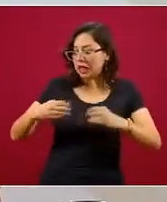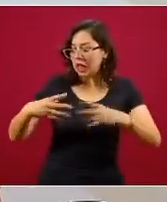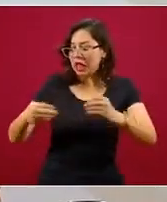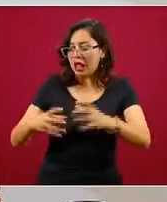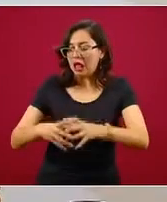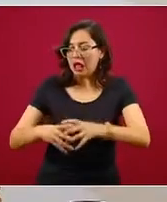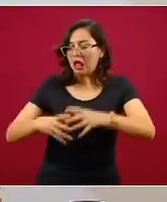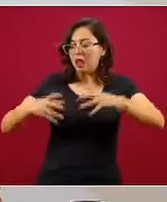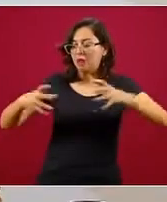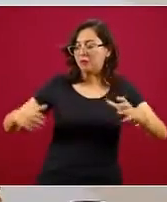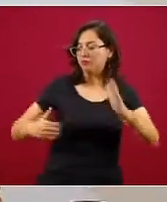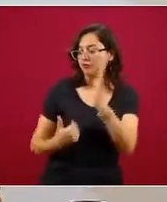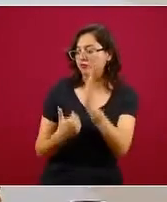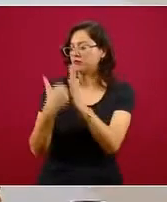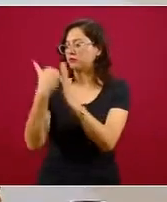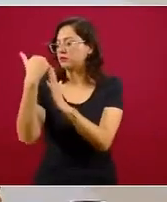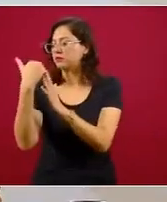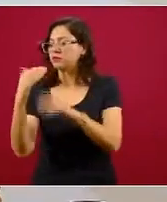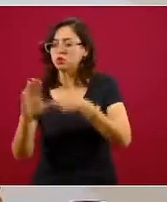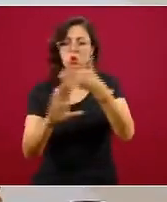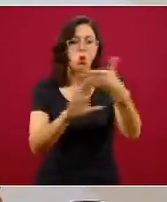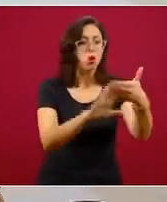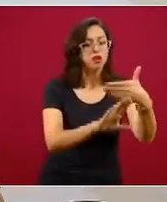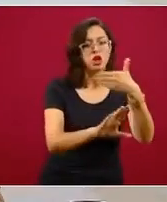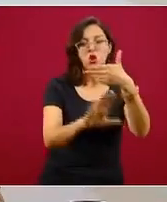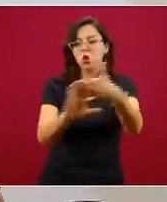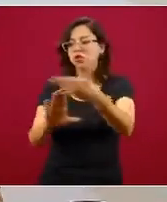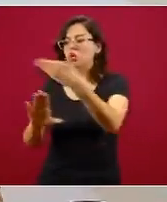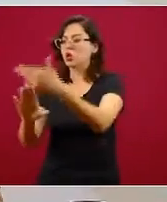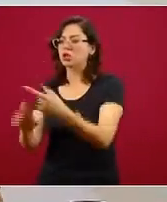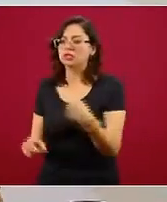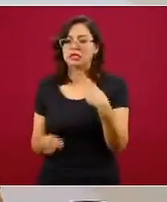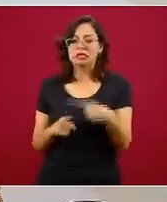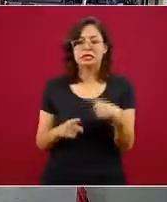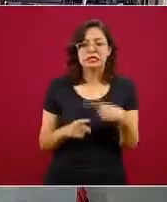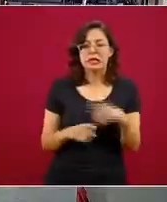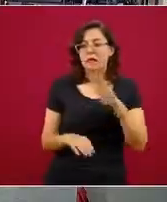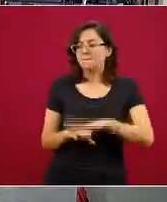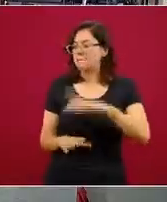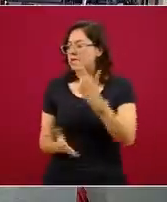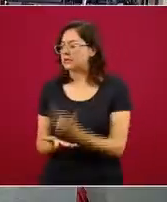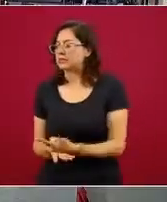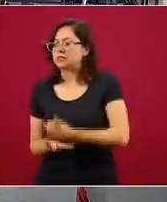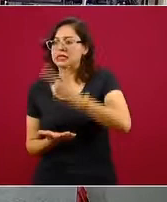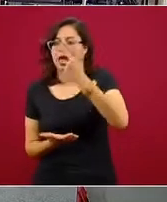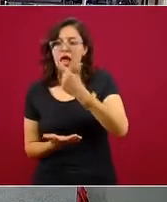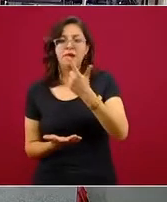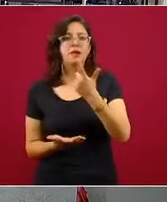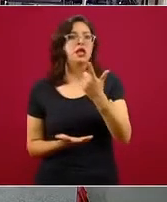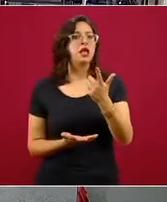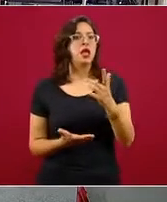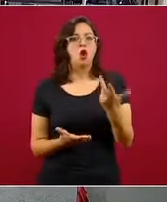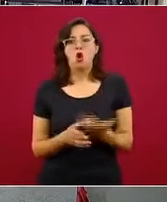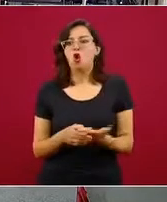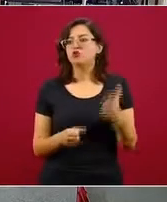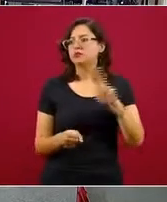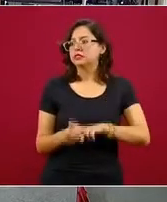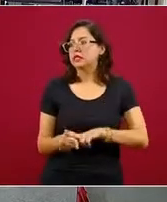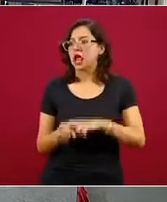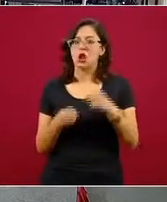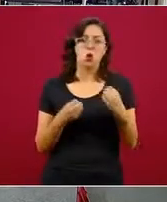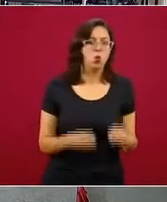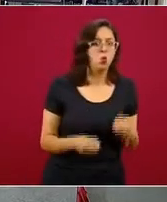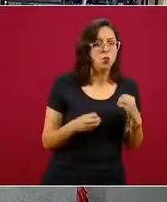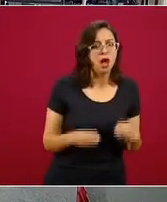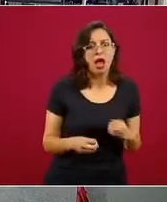velocidad sube, a qué poblaciones afecta, quiénes son los grupos de riesgo, cómo se están ocupando los hospitales, si